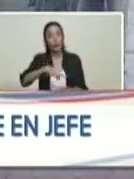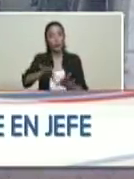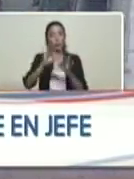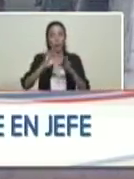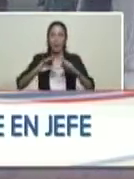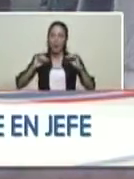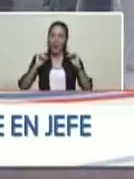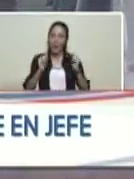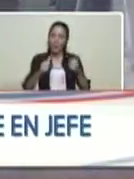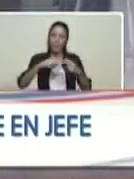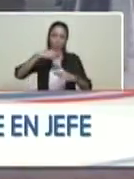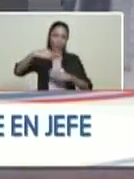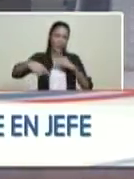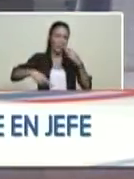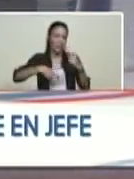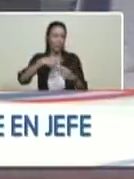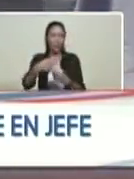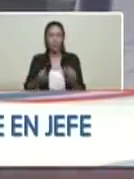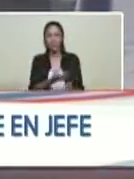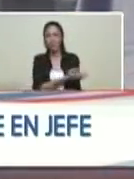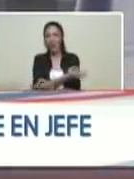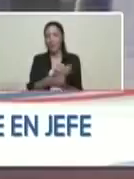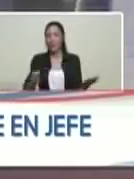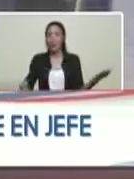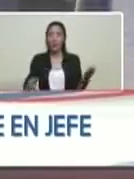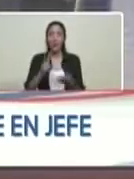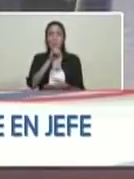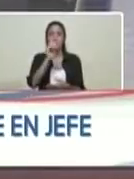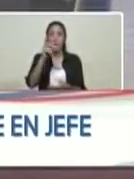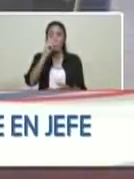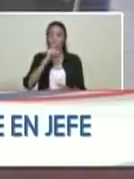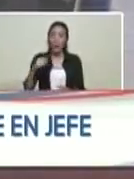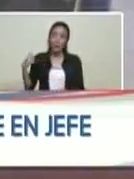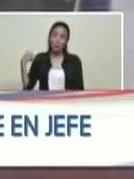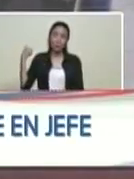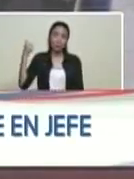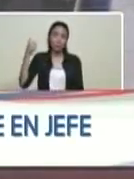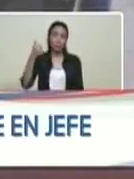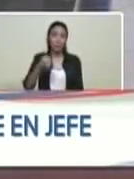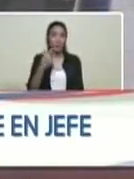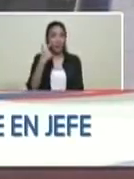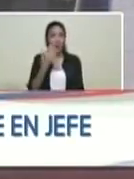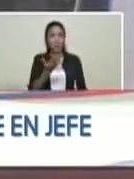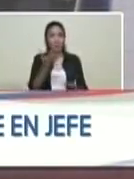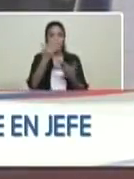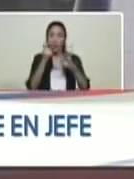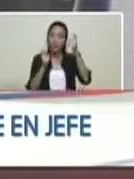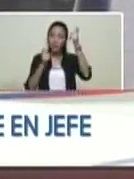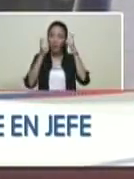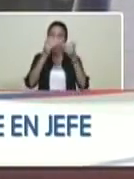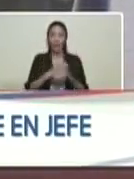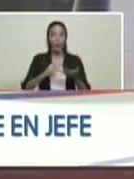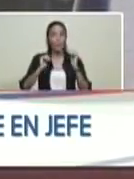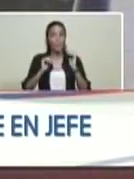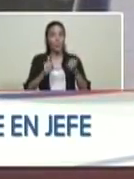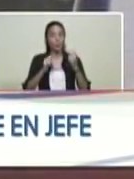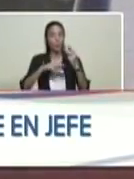profunda que haya vivido venezuela en 200 años de república nuestro comandante supremo hugo chávez